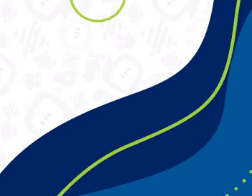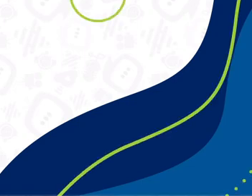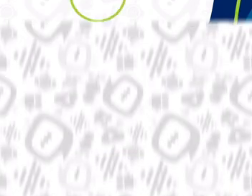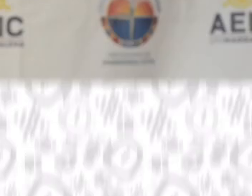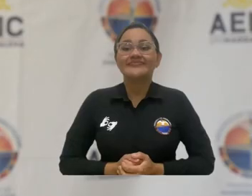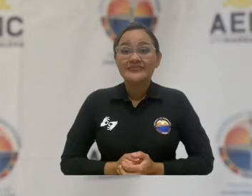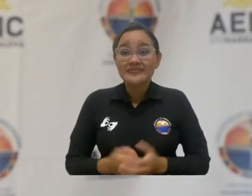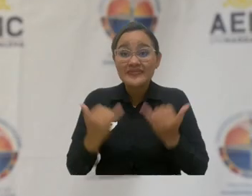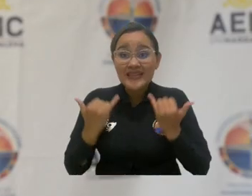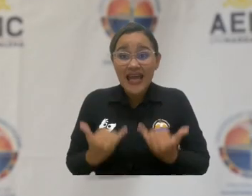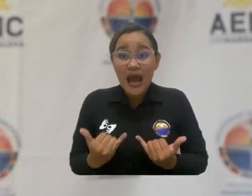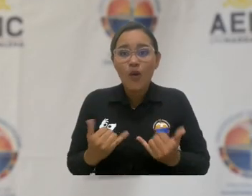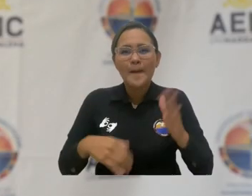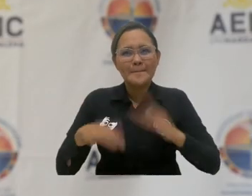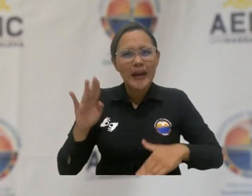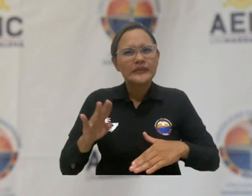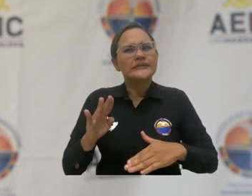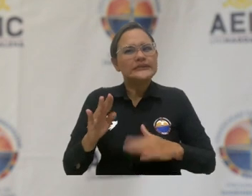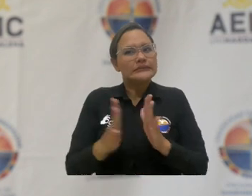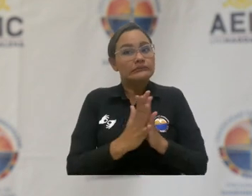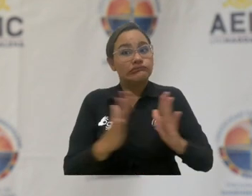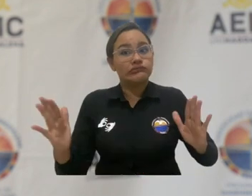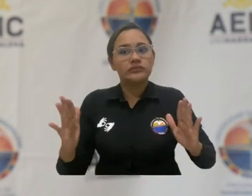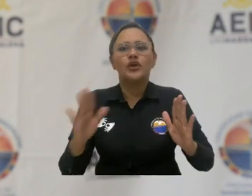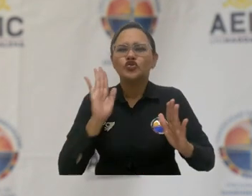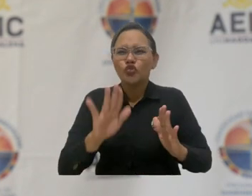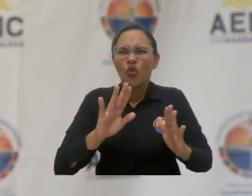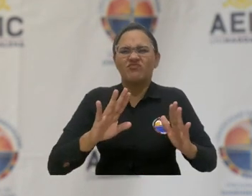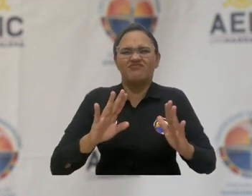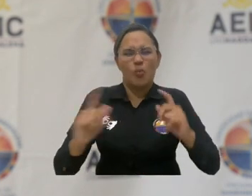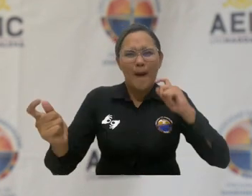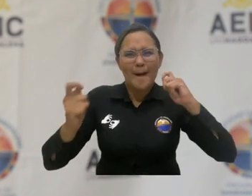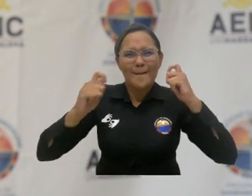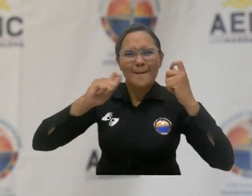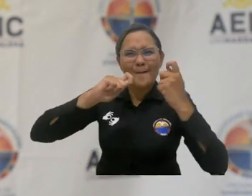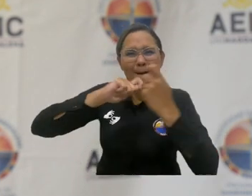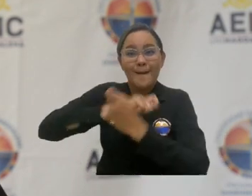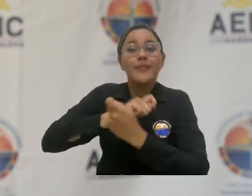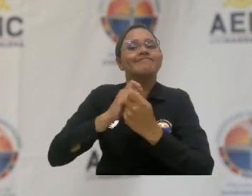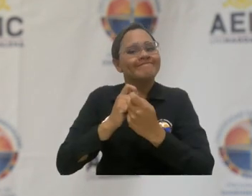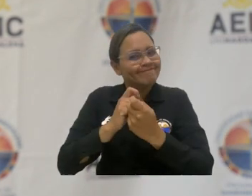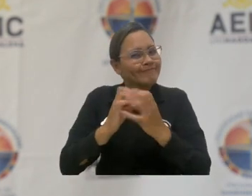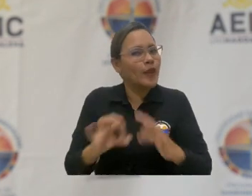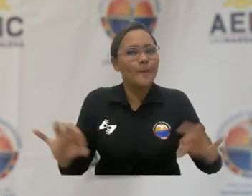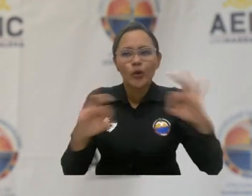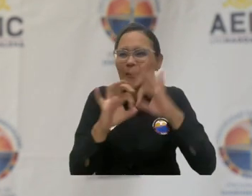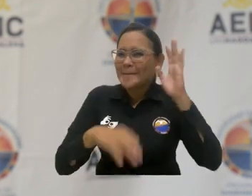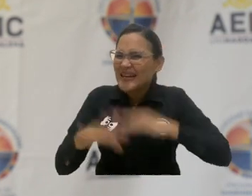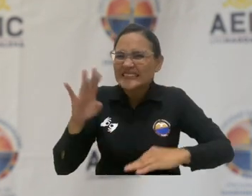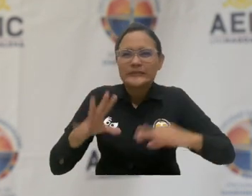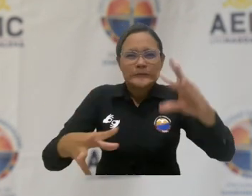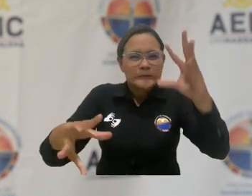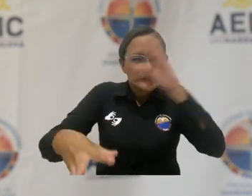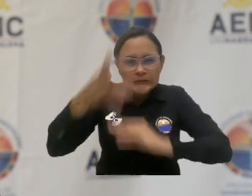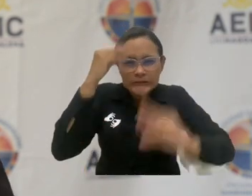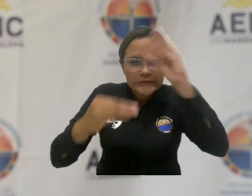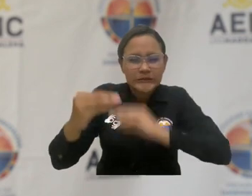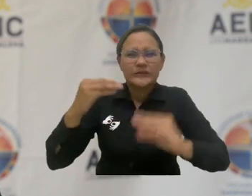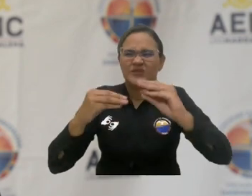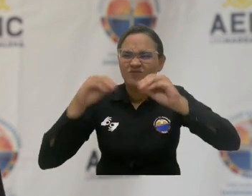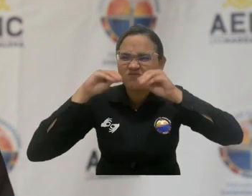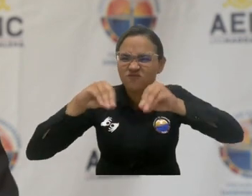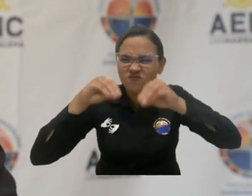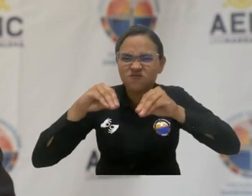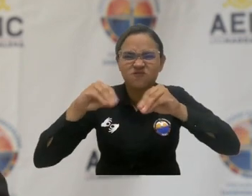expertos estamos en un en una etapa de constante cambio de la industria entonces que tienen que ser constante capacitación nunca se detengan y me